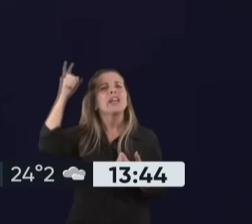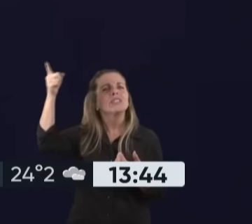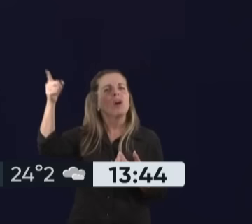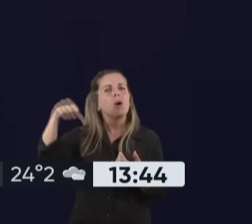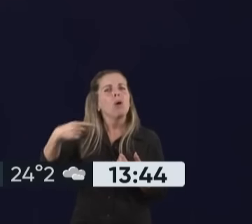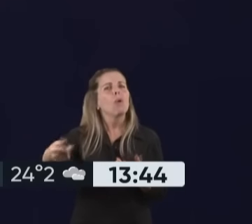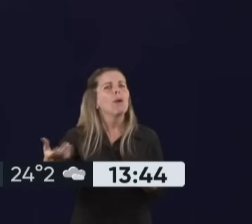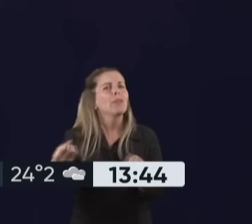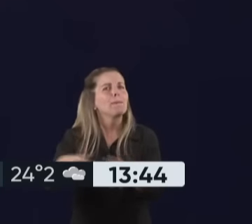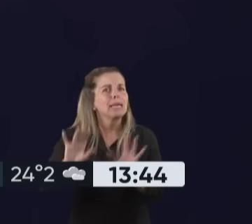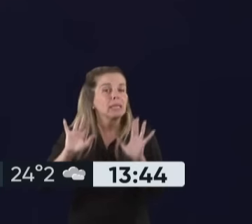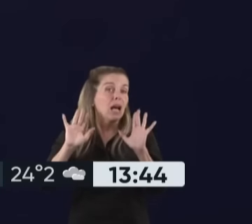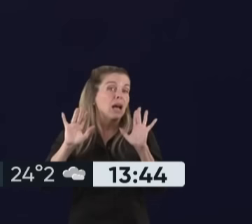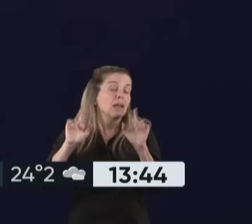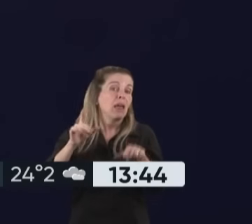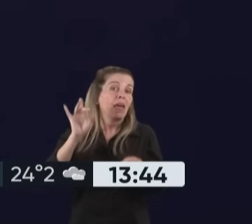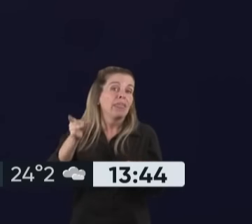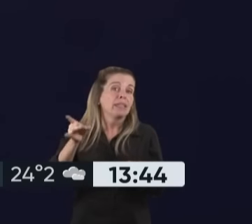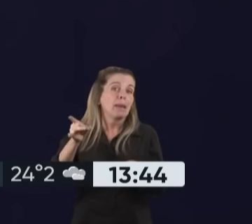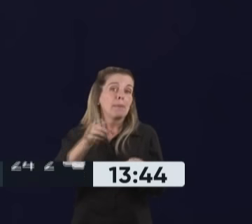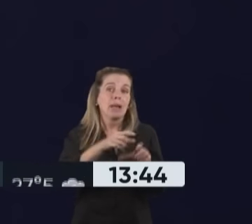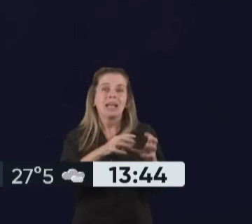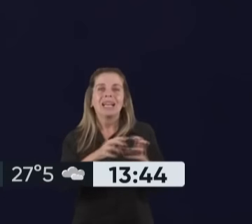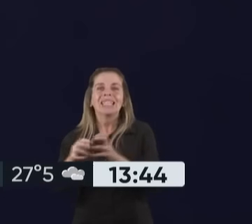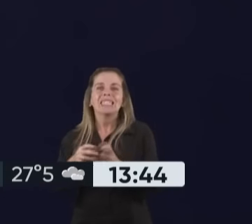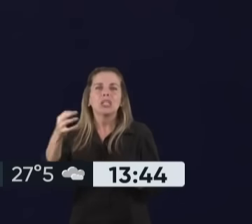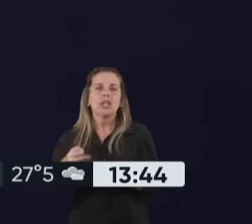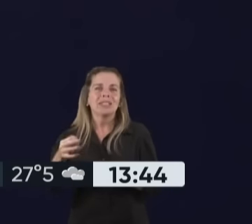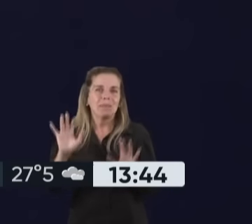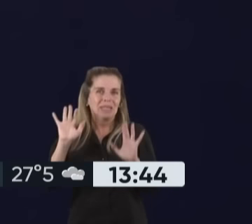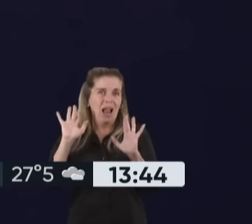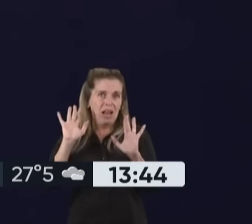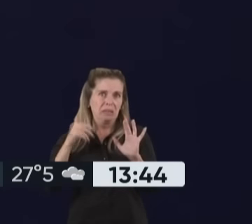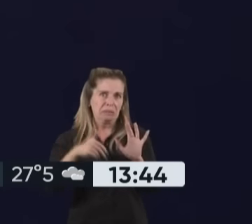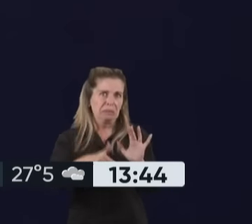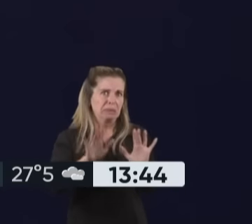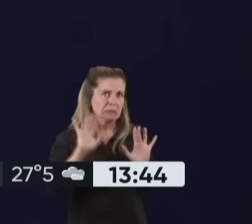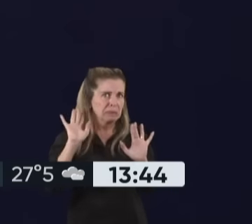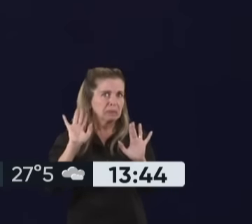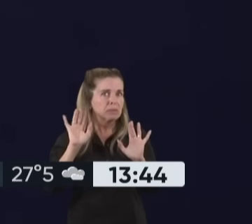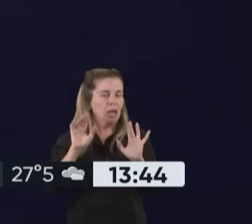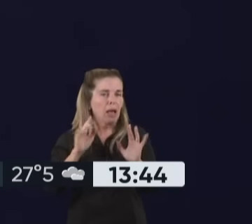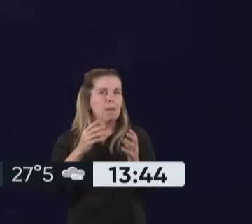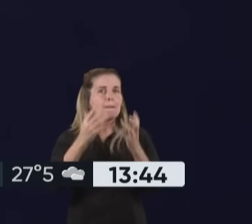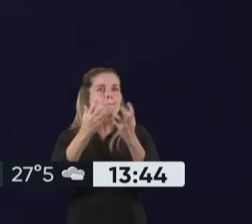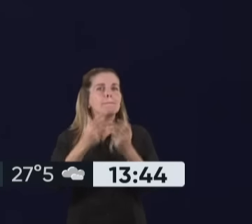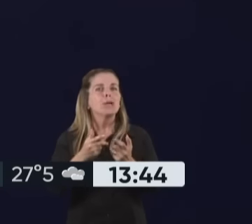va a extraordinarias, así que en poco tiempo estará el Código Penal ya presentado.